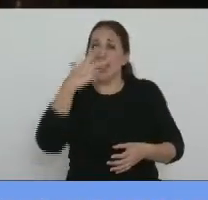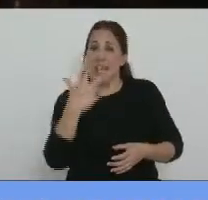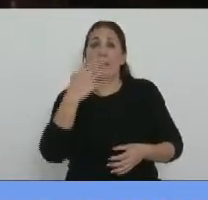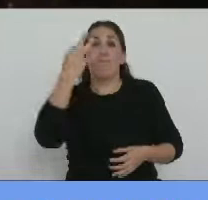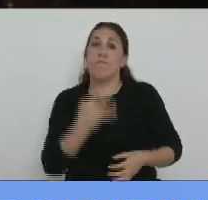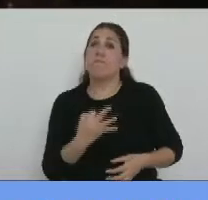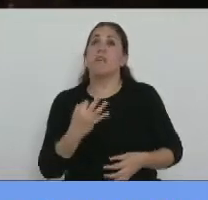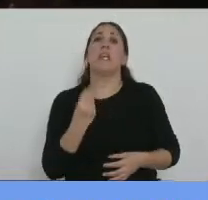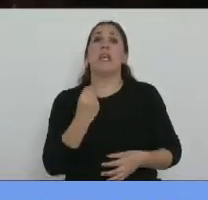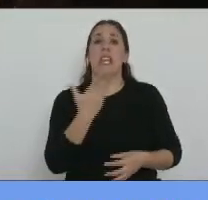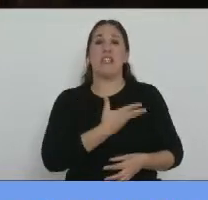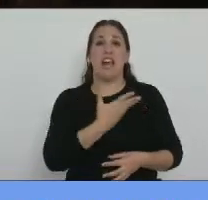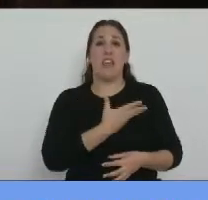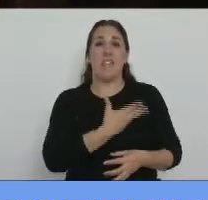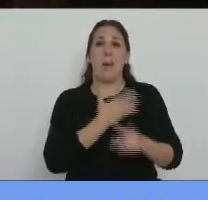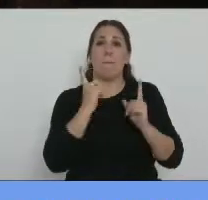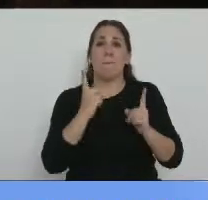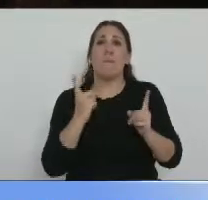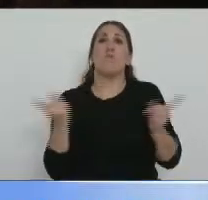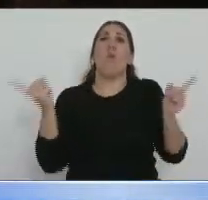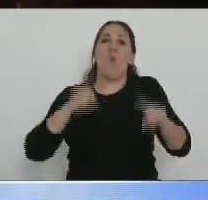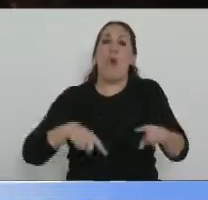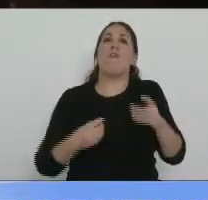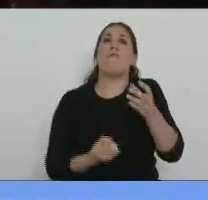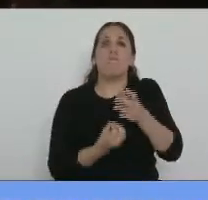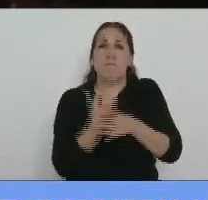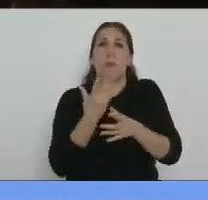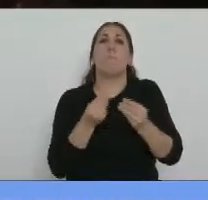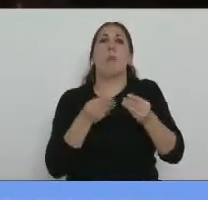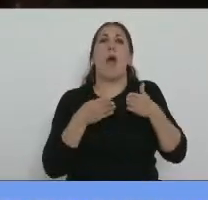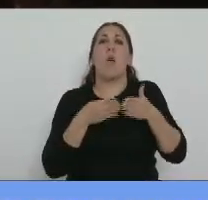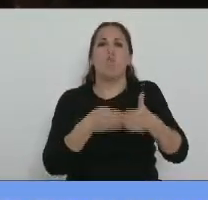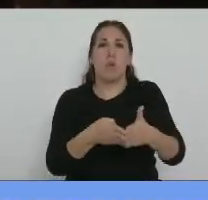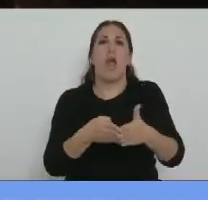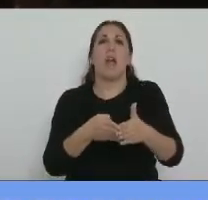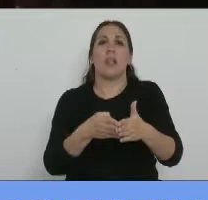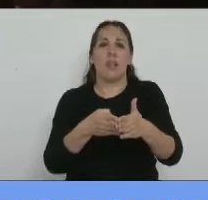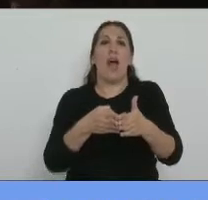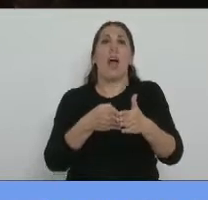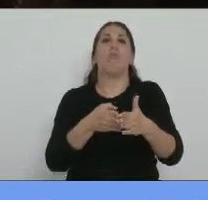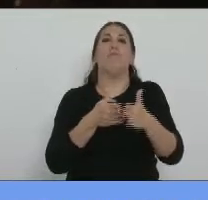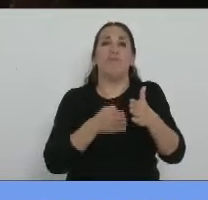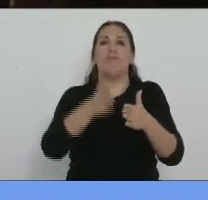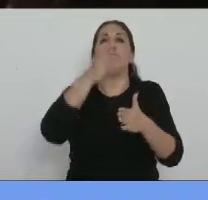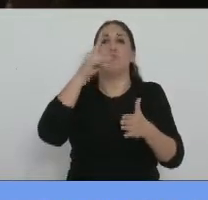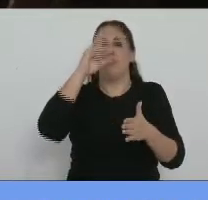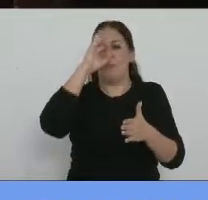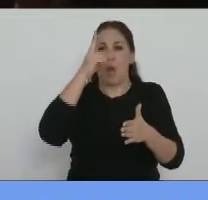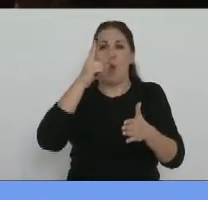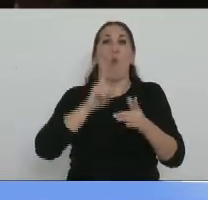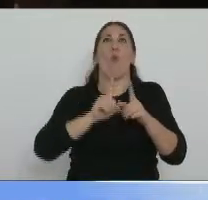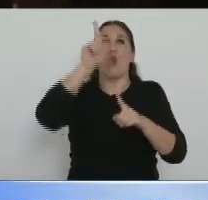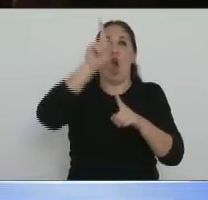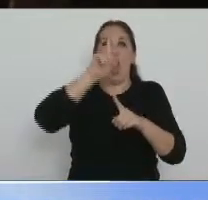la que la vuelve a fundar para generar un puerto de salida a la producción del alto perú a través del norte argentino